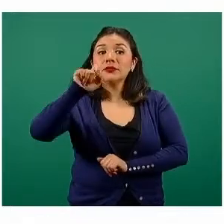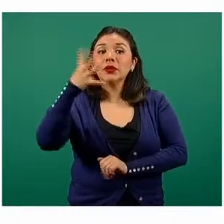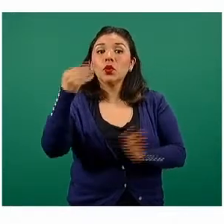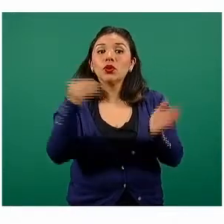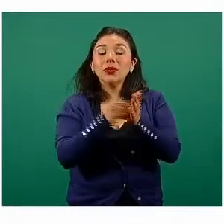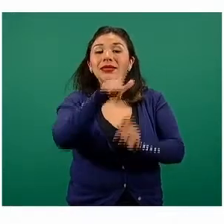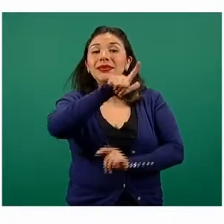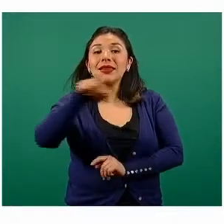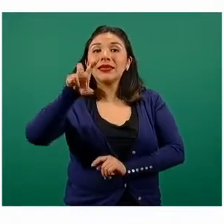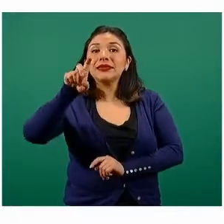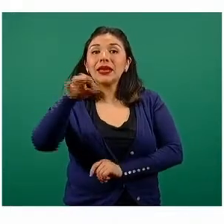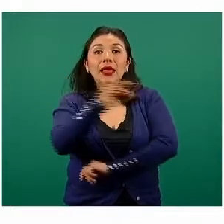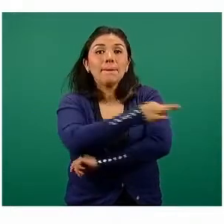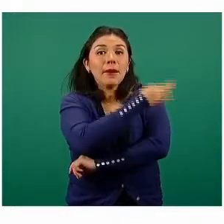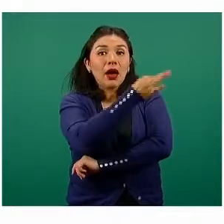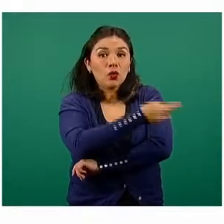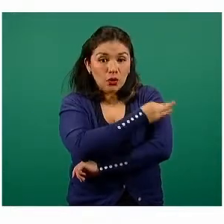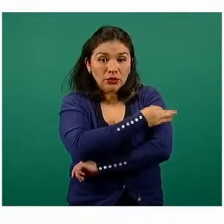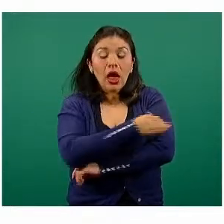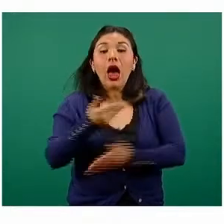624,730 primeras dosis y